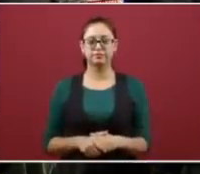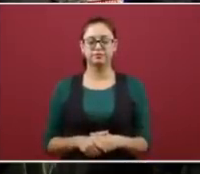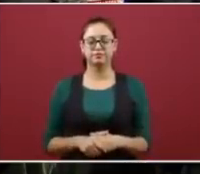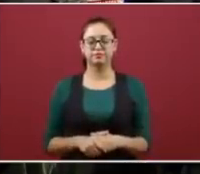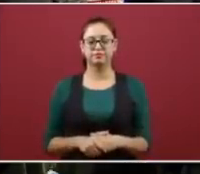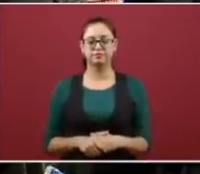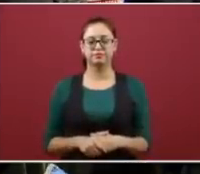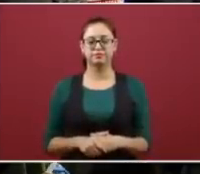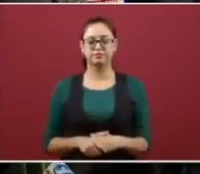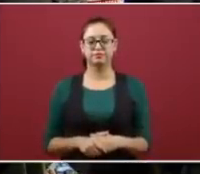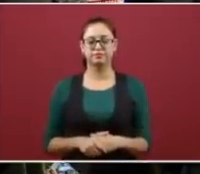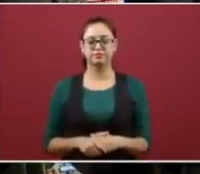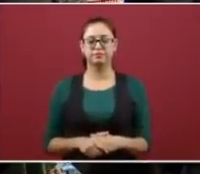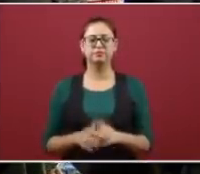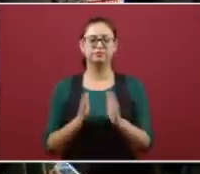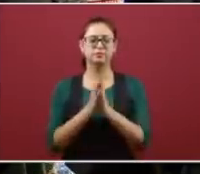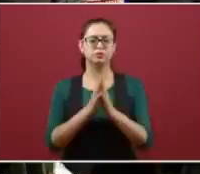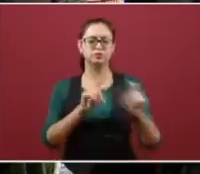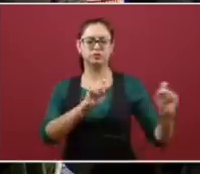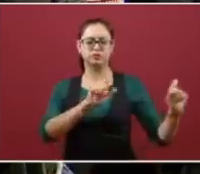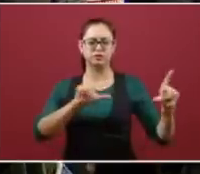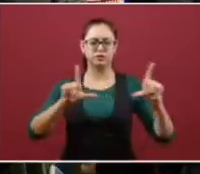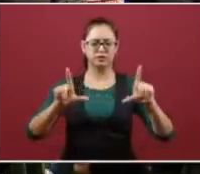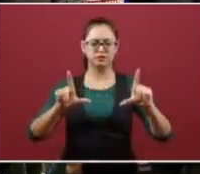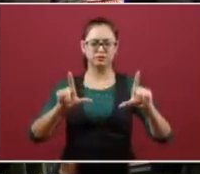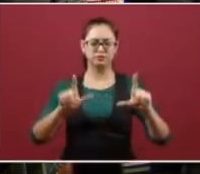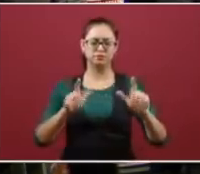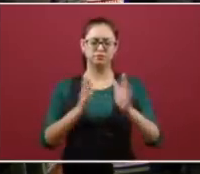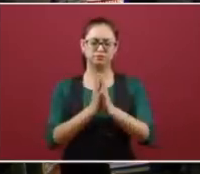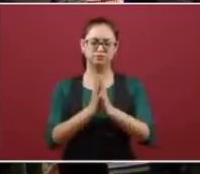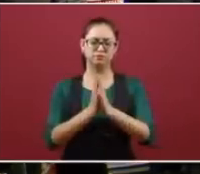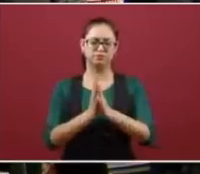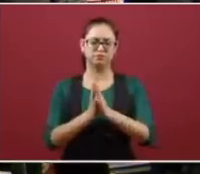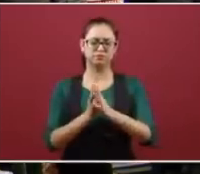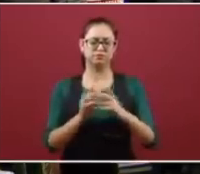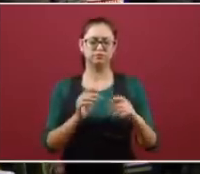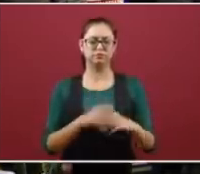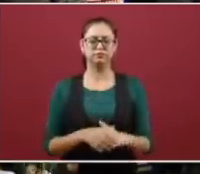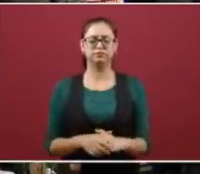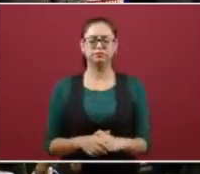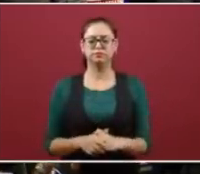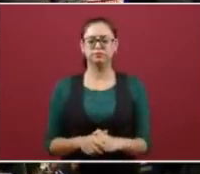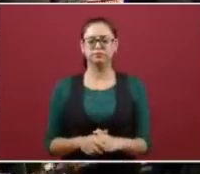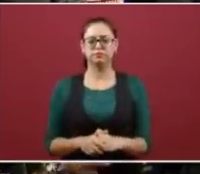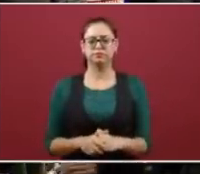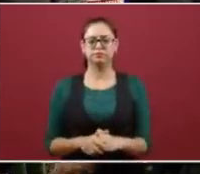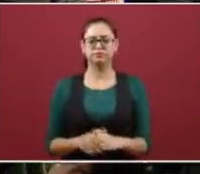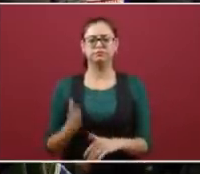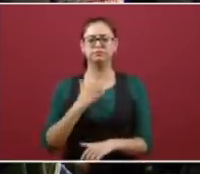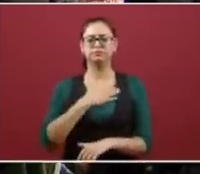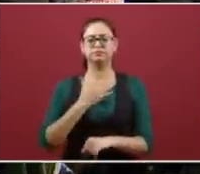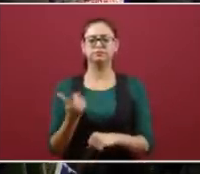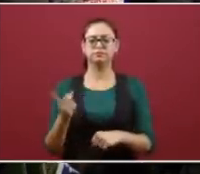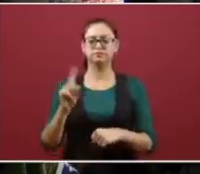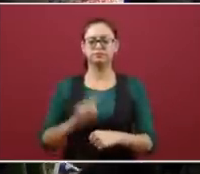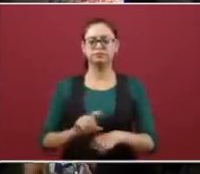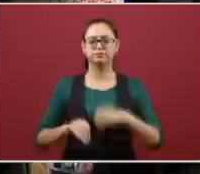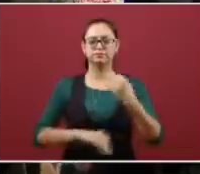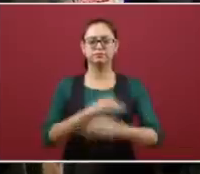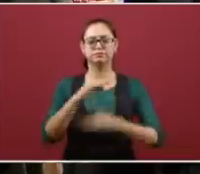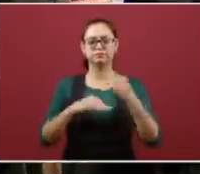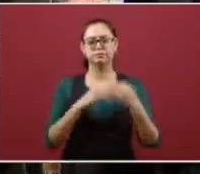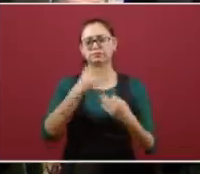me gustaría que descargarán ya las láminas por favorcito bueno muy buenos días a todas a todos